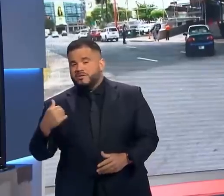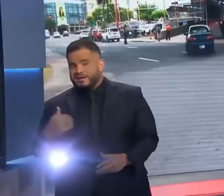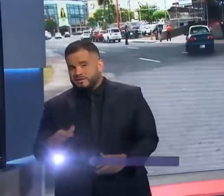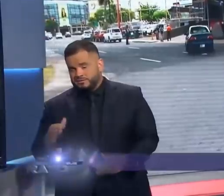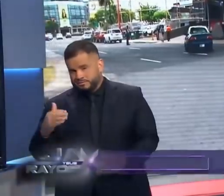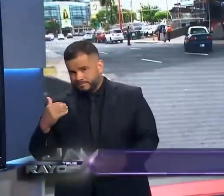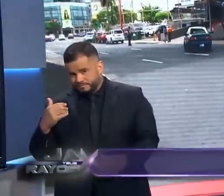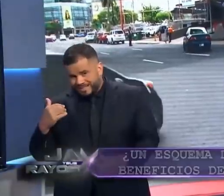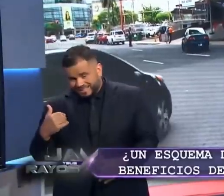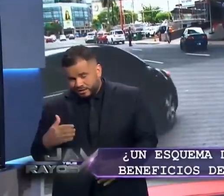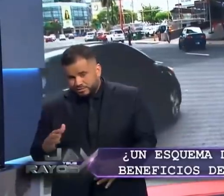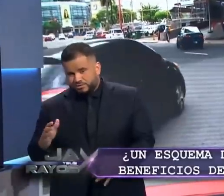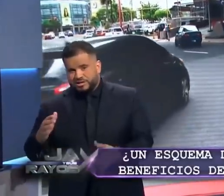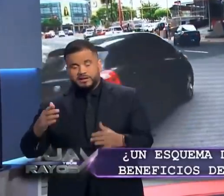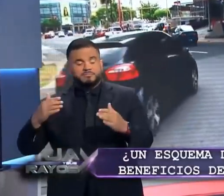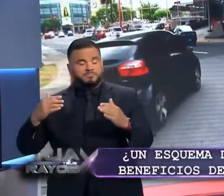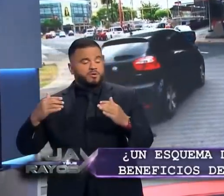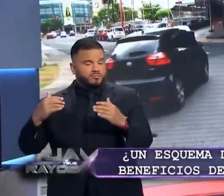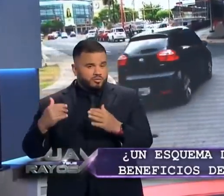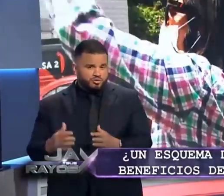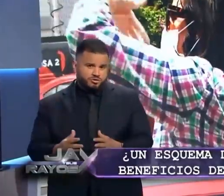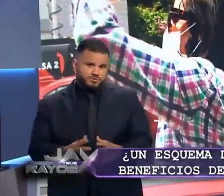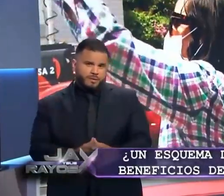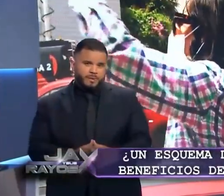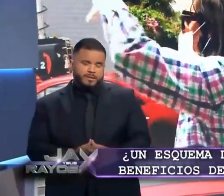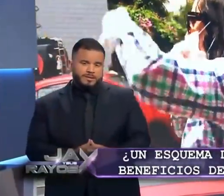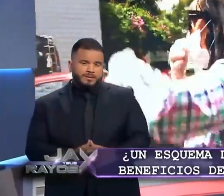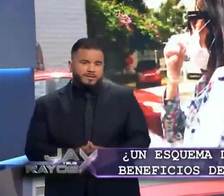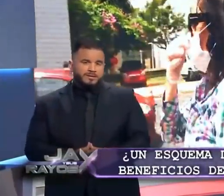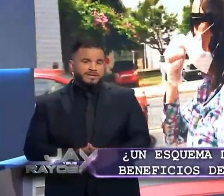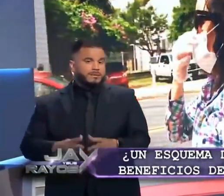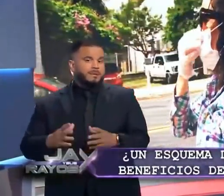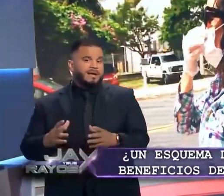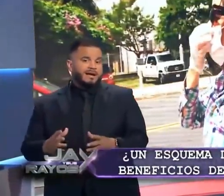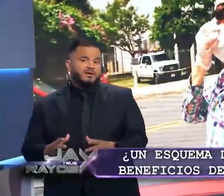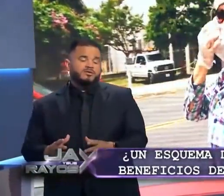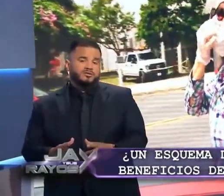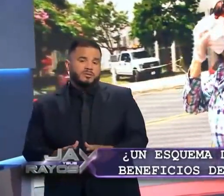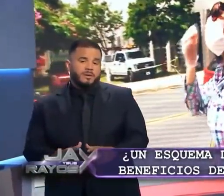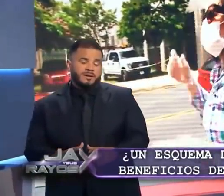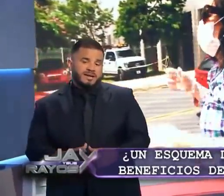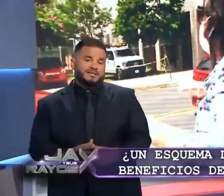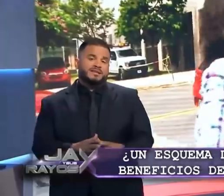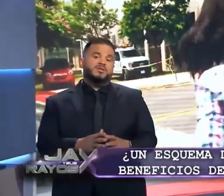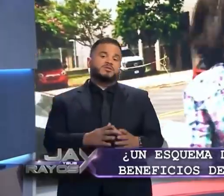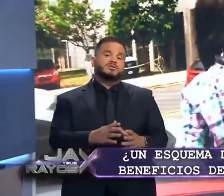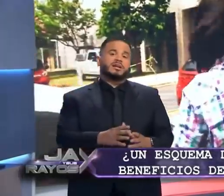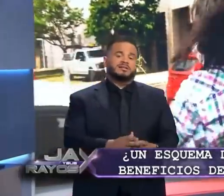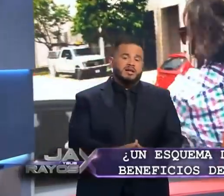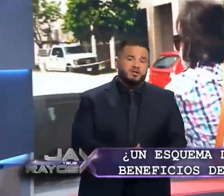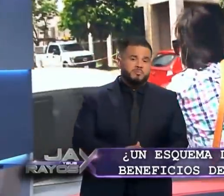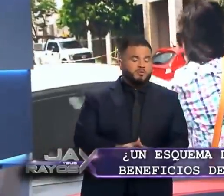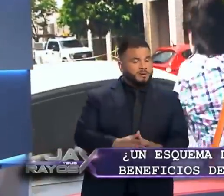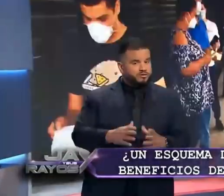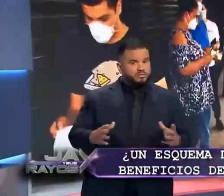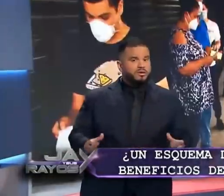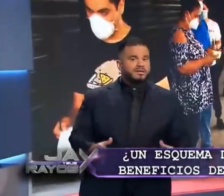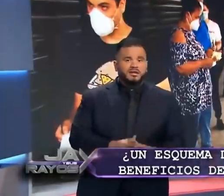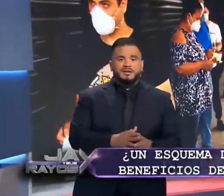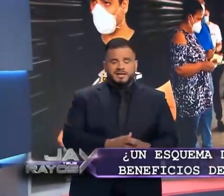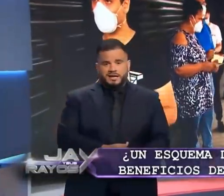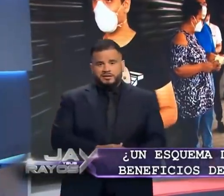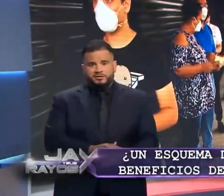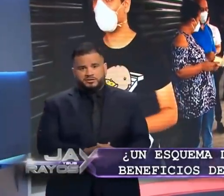han llovido las denuncias por mucho. Desempleados que han sido contactados por